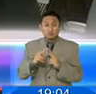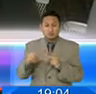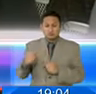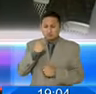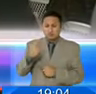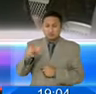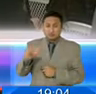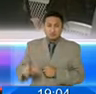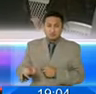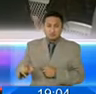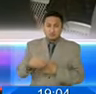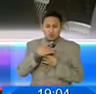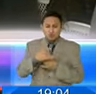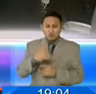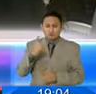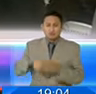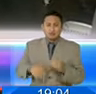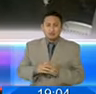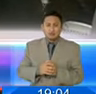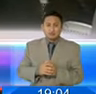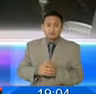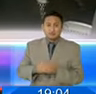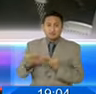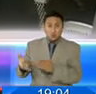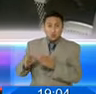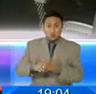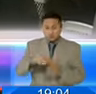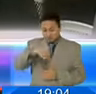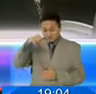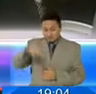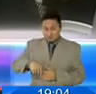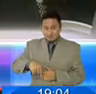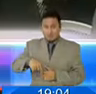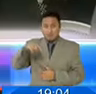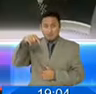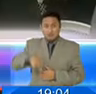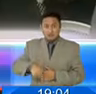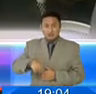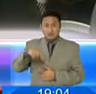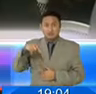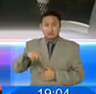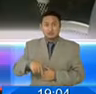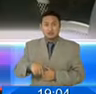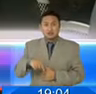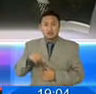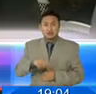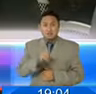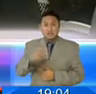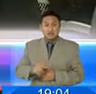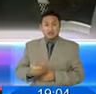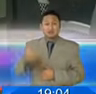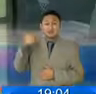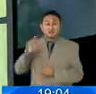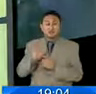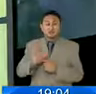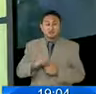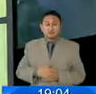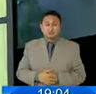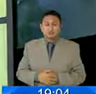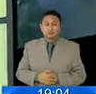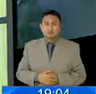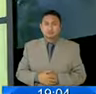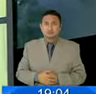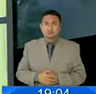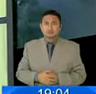que su gusto era que en su lápida se escribiera Aquí está el que fue es la información que generamos al momento regresamos contigo